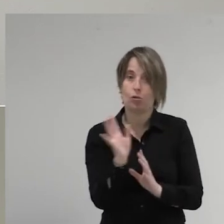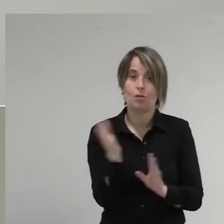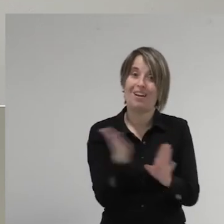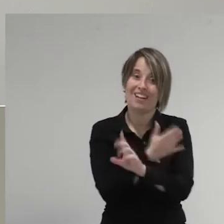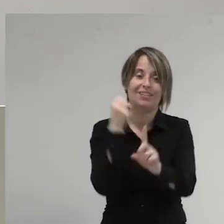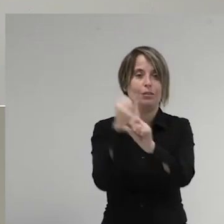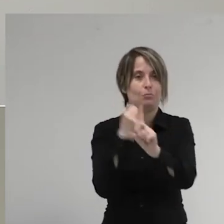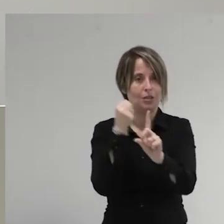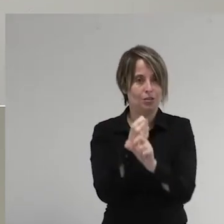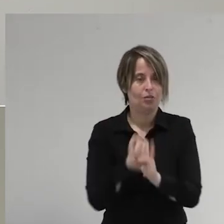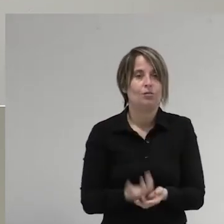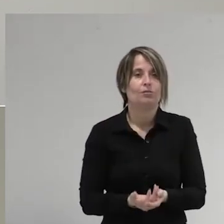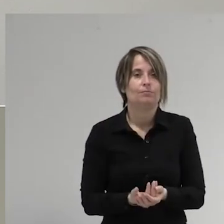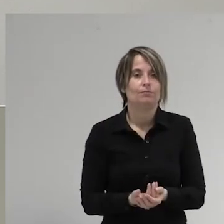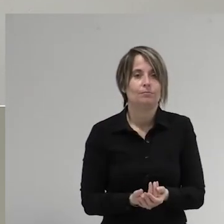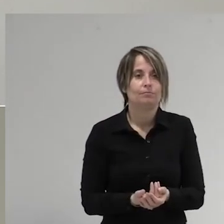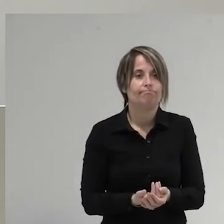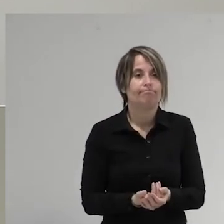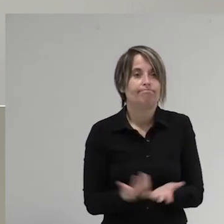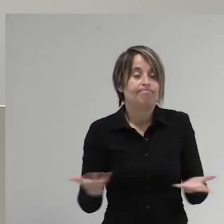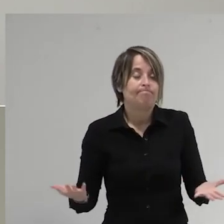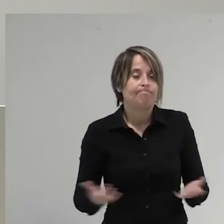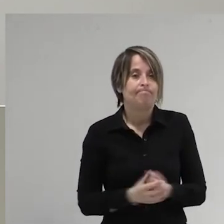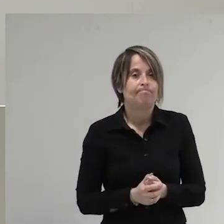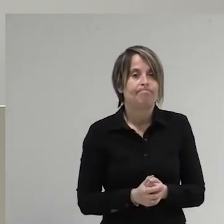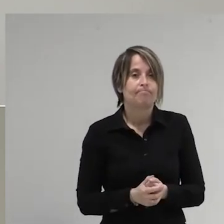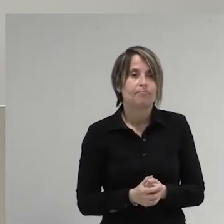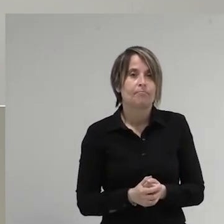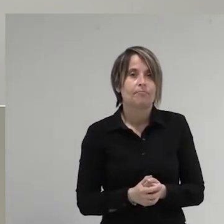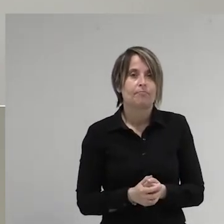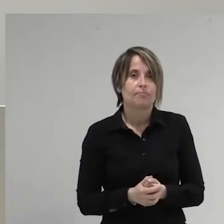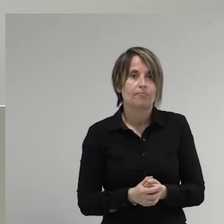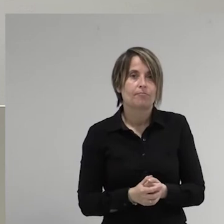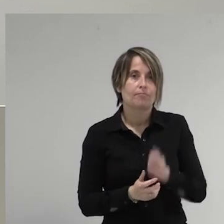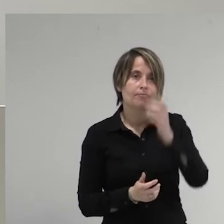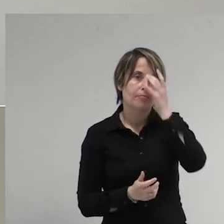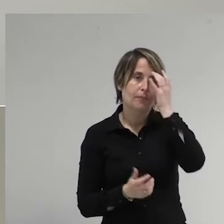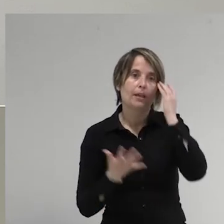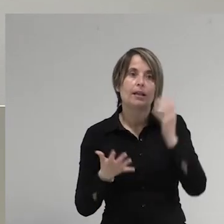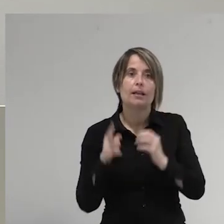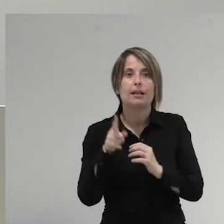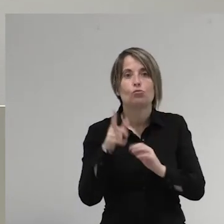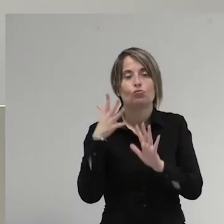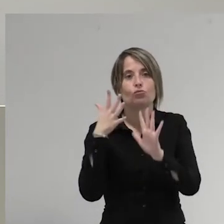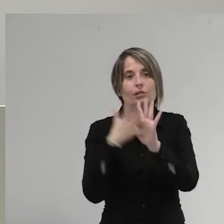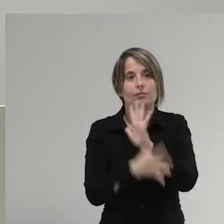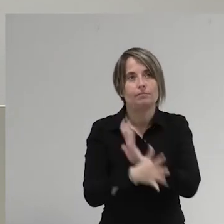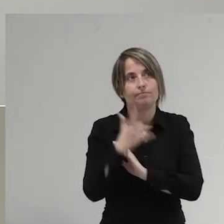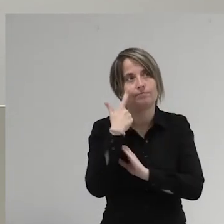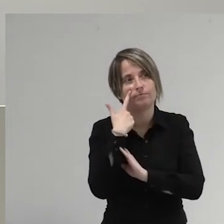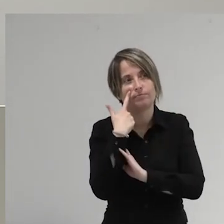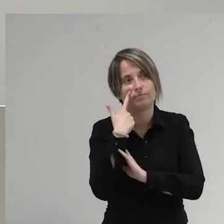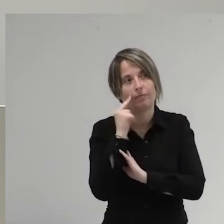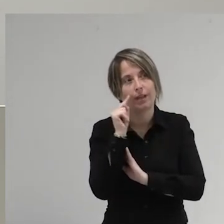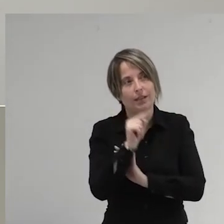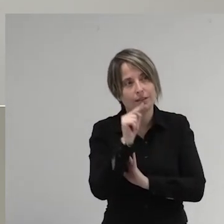no. Nunca ha sido así. O sea, entonces, eso implica que... O sea, eso